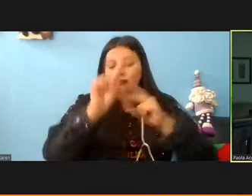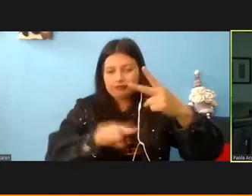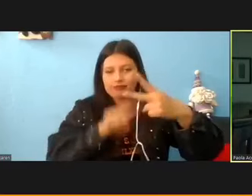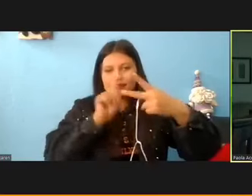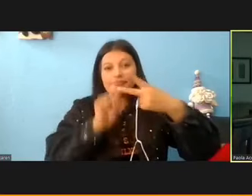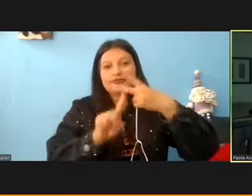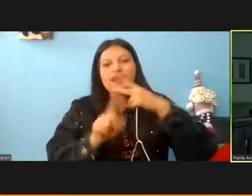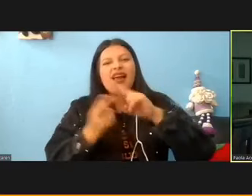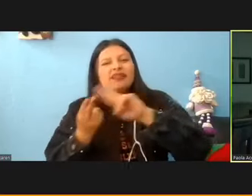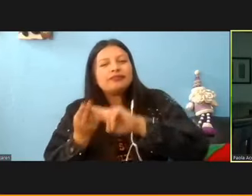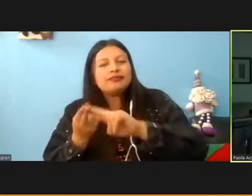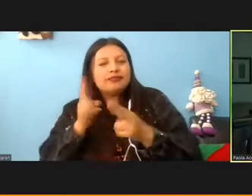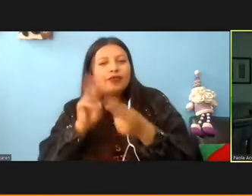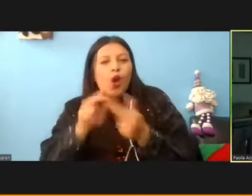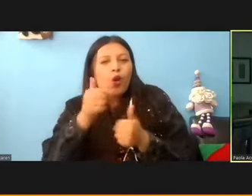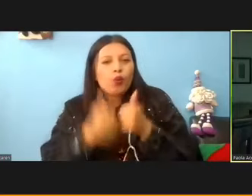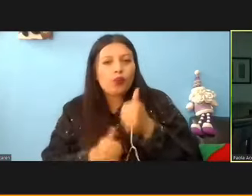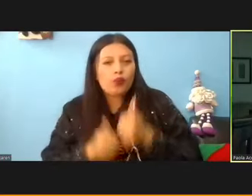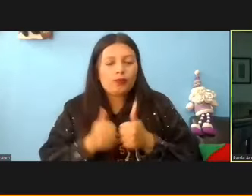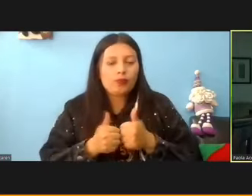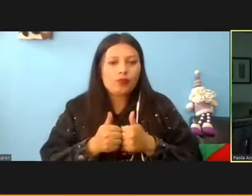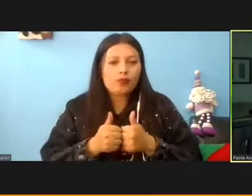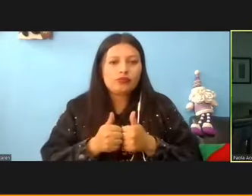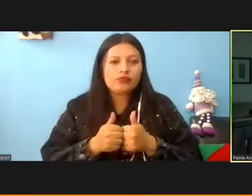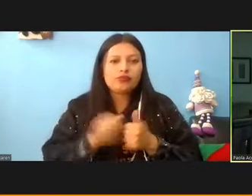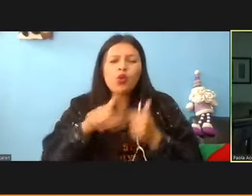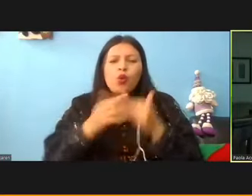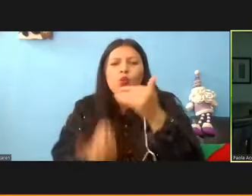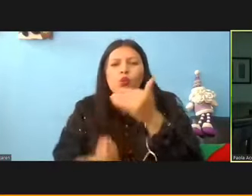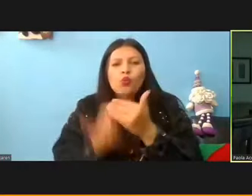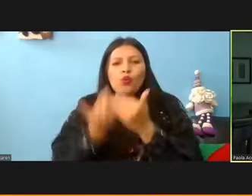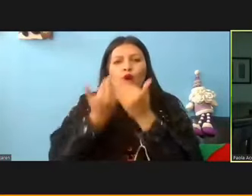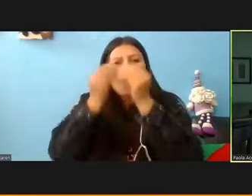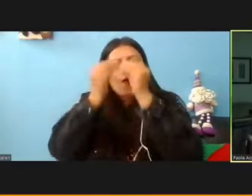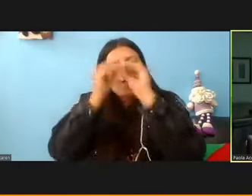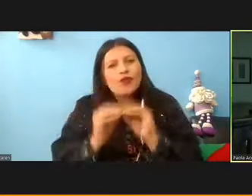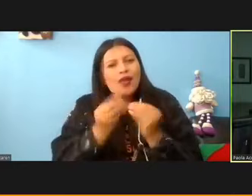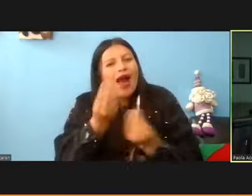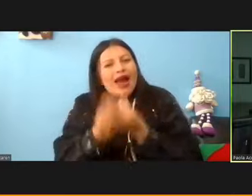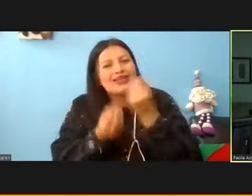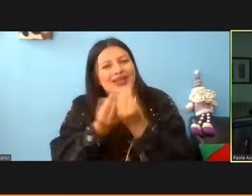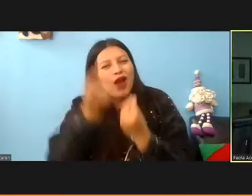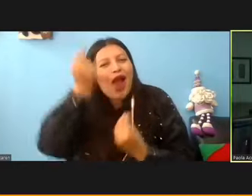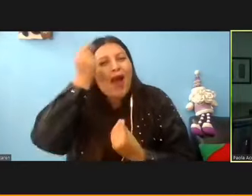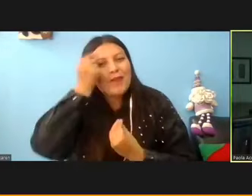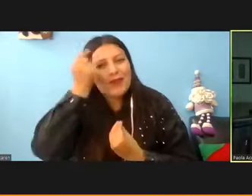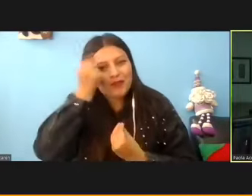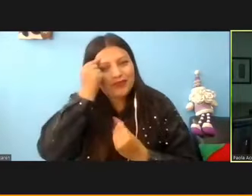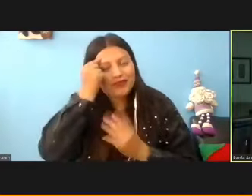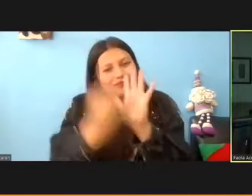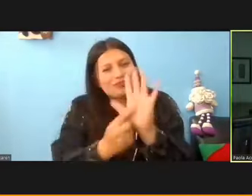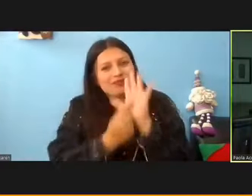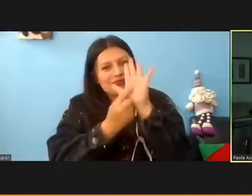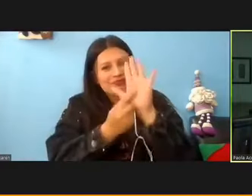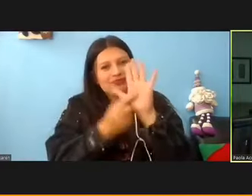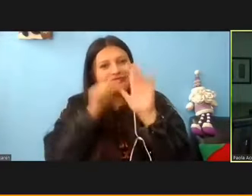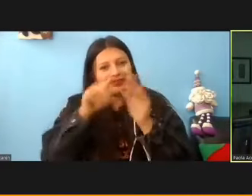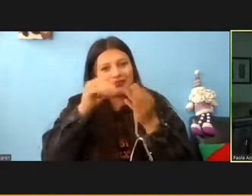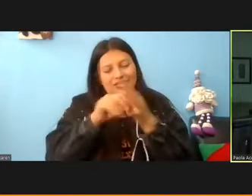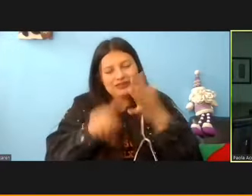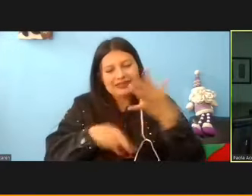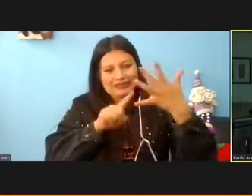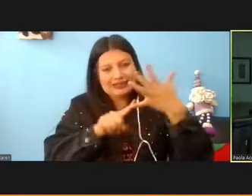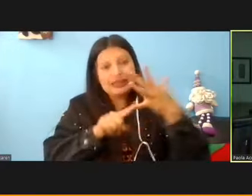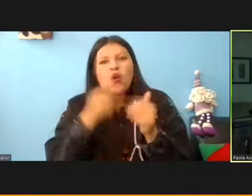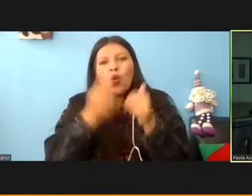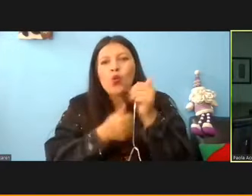en relación a pues estas nuevas formas de hacer memoria que se presentan en este eje